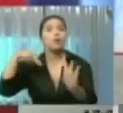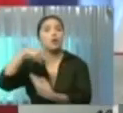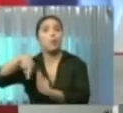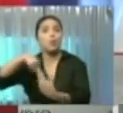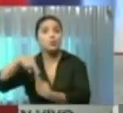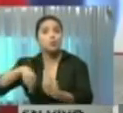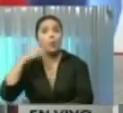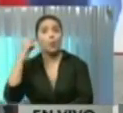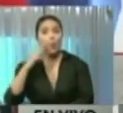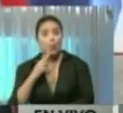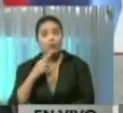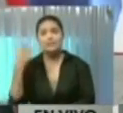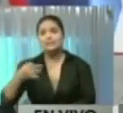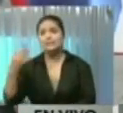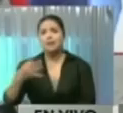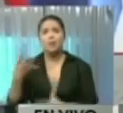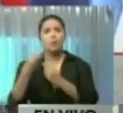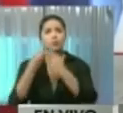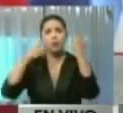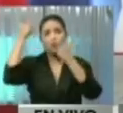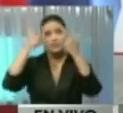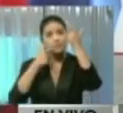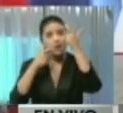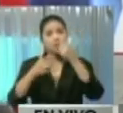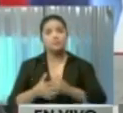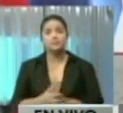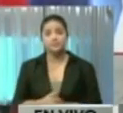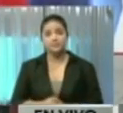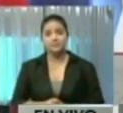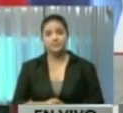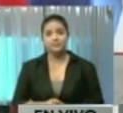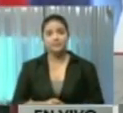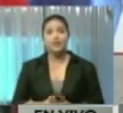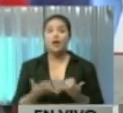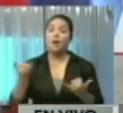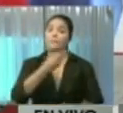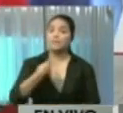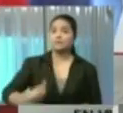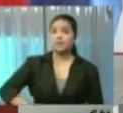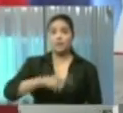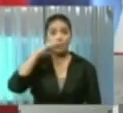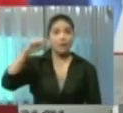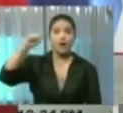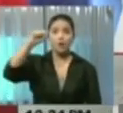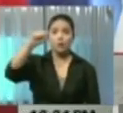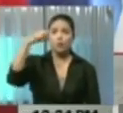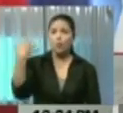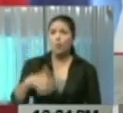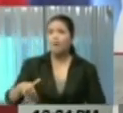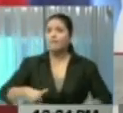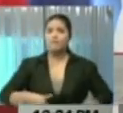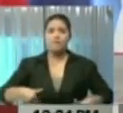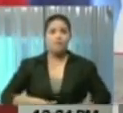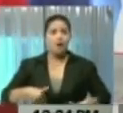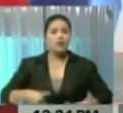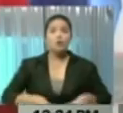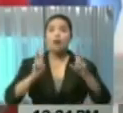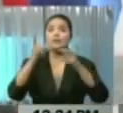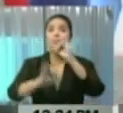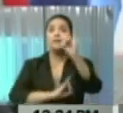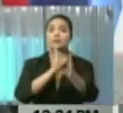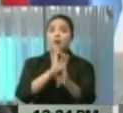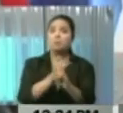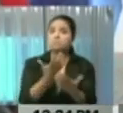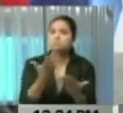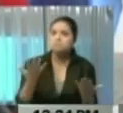bolivariana, en la voz del comandante Hugo Chávez y en la voz ahora del presidente Nicolás Maduro, ha hecho grandes esfuerzos en el sistema internacional